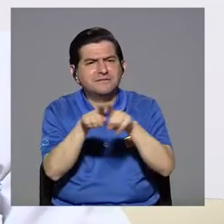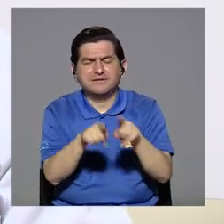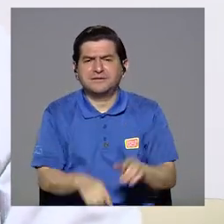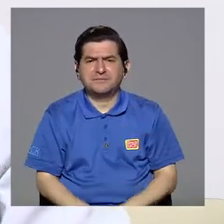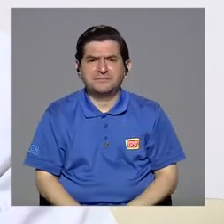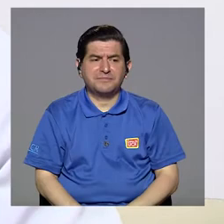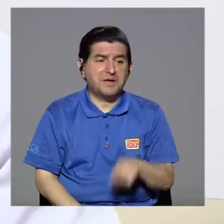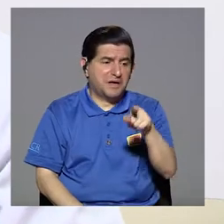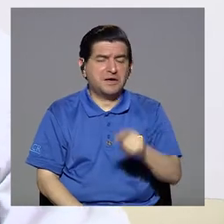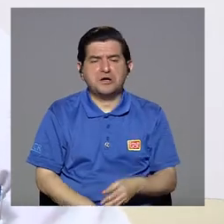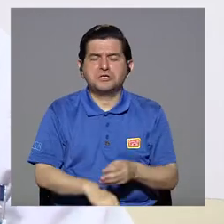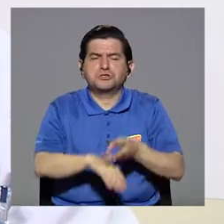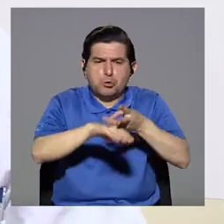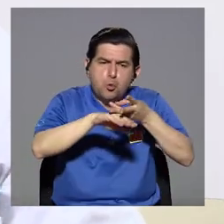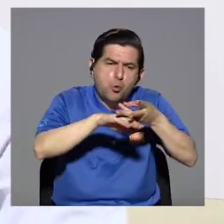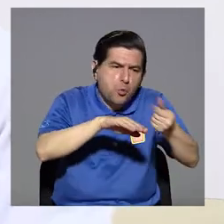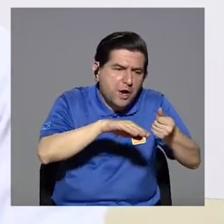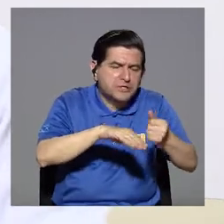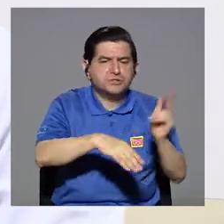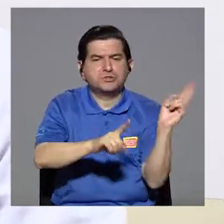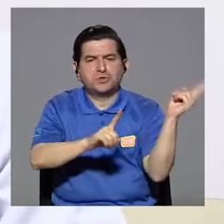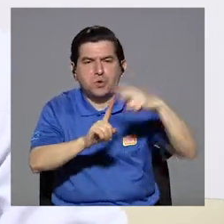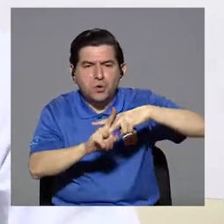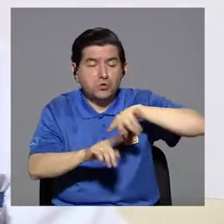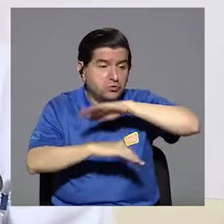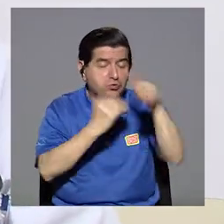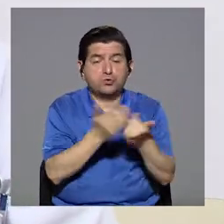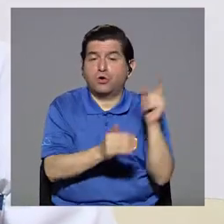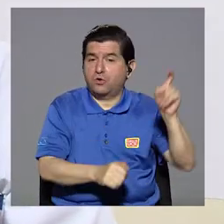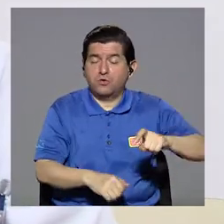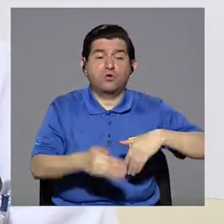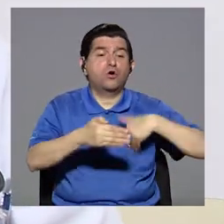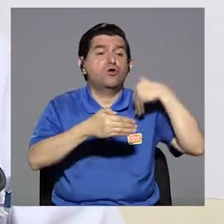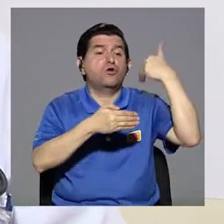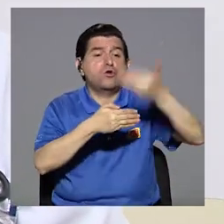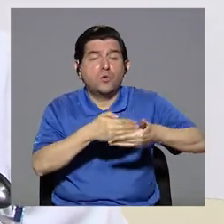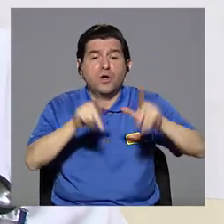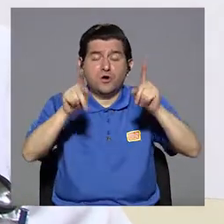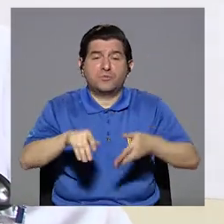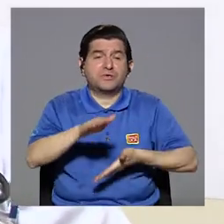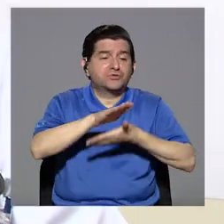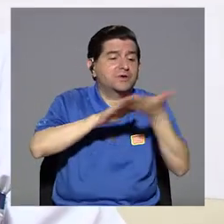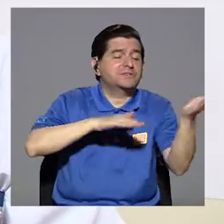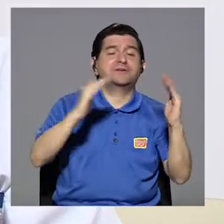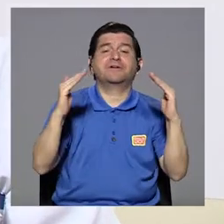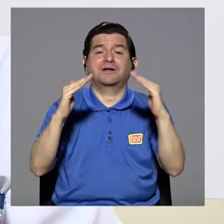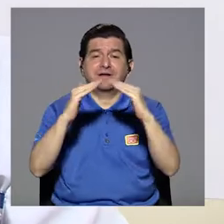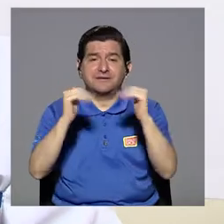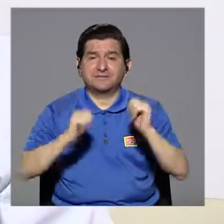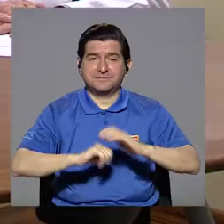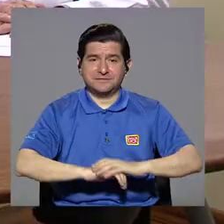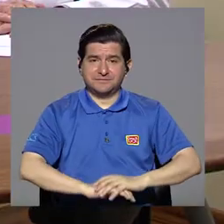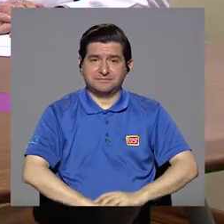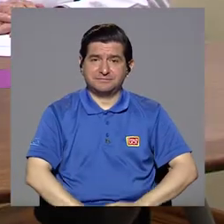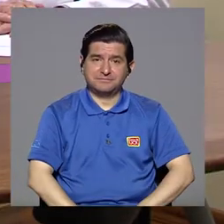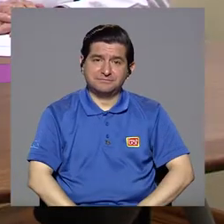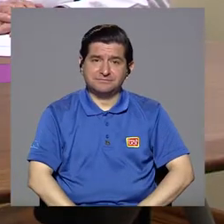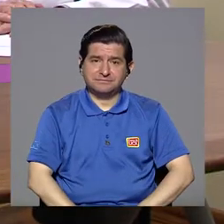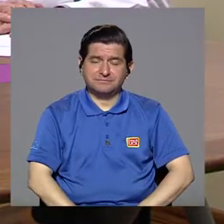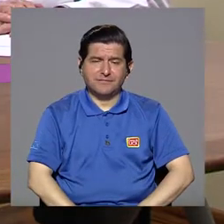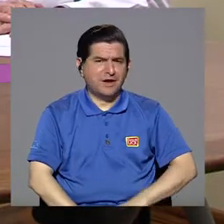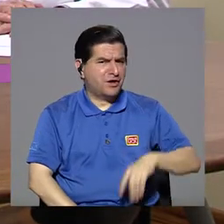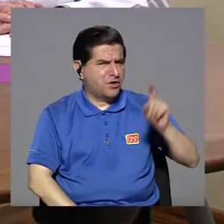lo que sea la curación lo que tenga que dársele al paciente y posteriormente el paciente vuelve a su casa